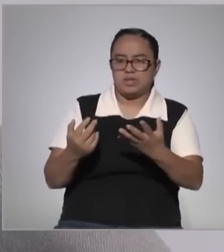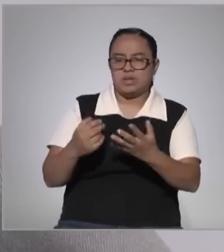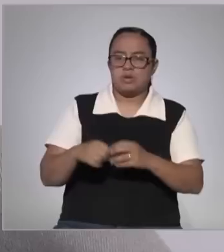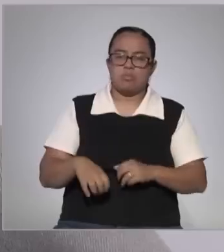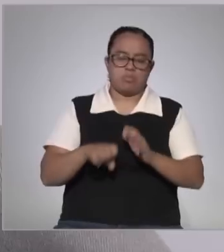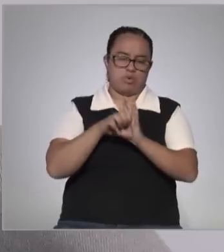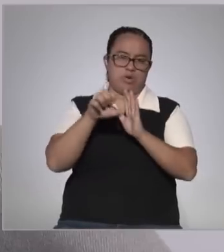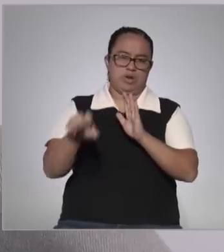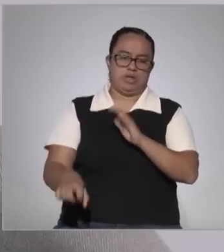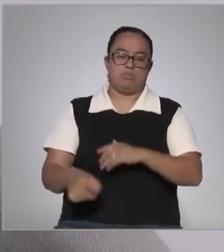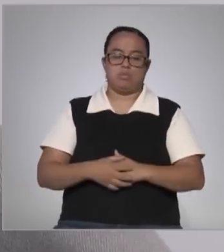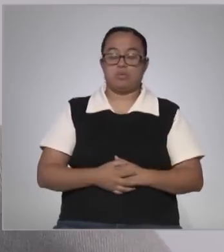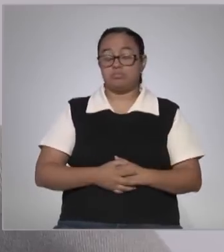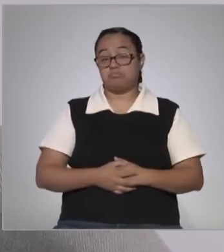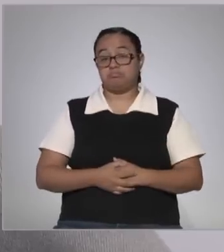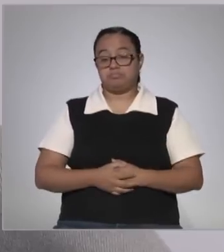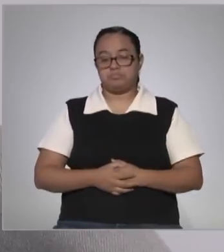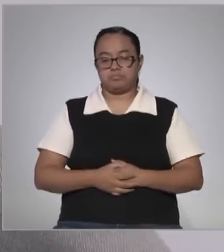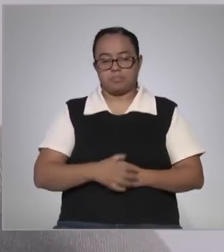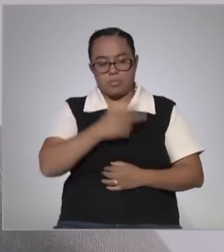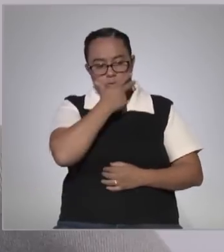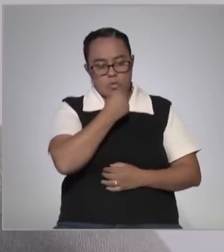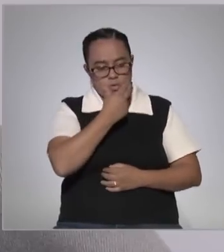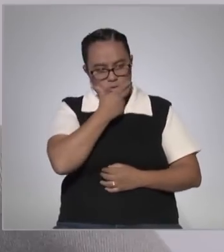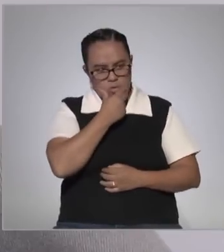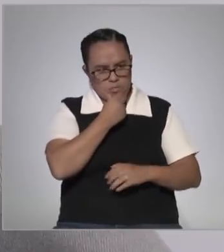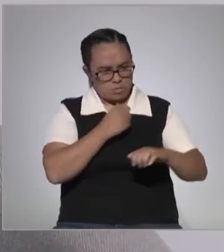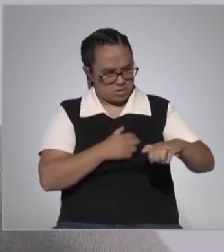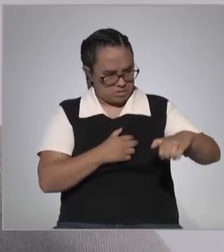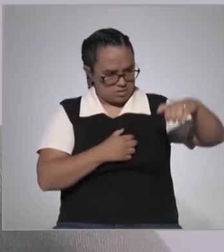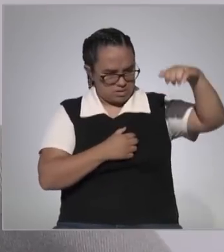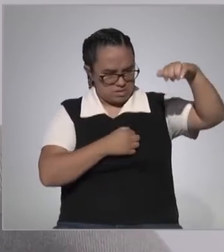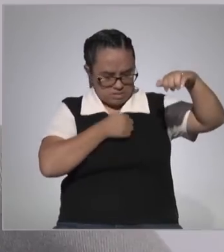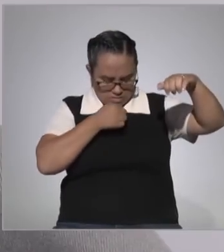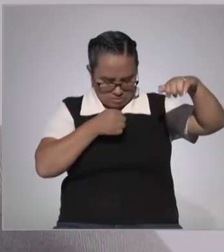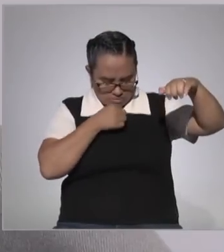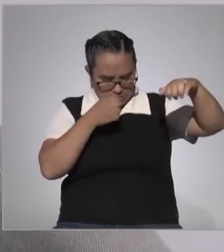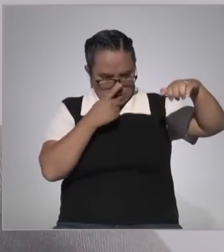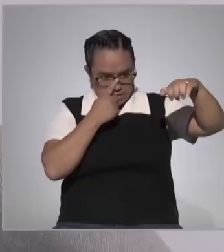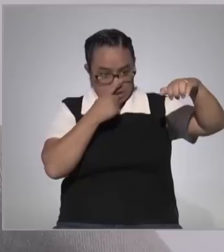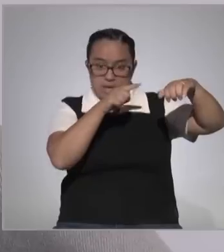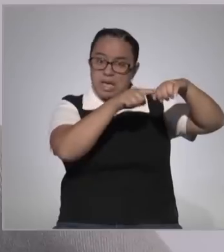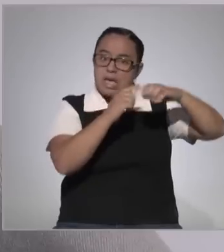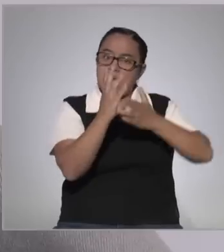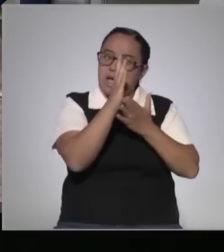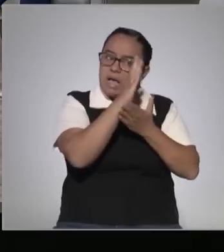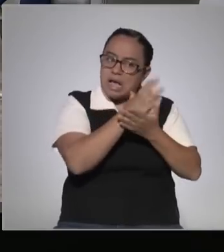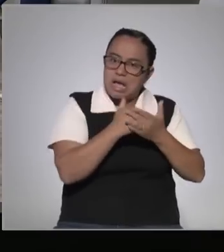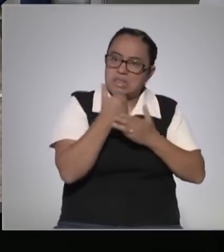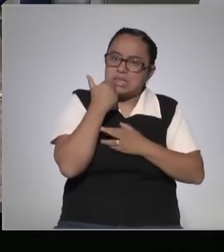que vean a un hombre mayor deseante